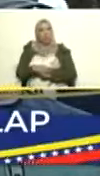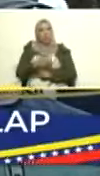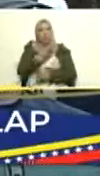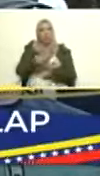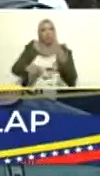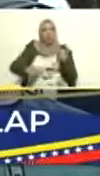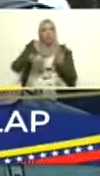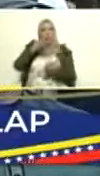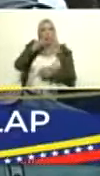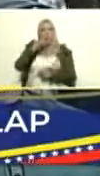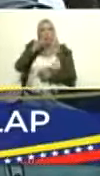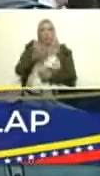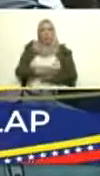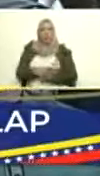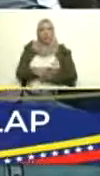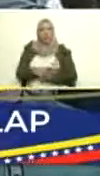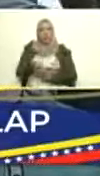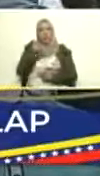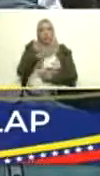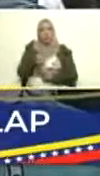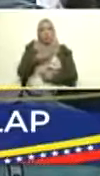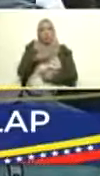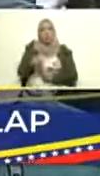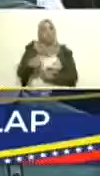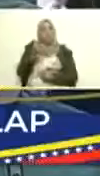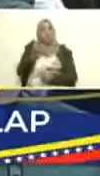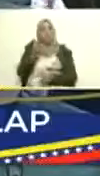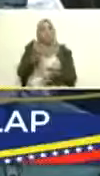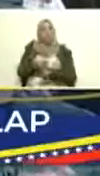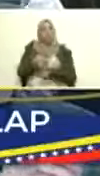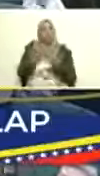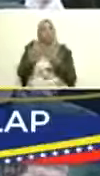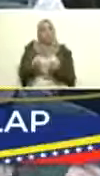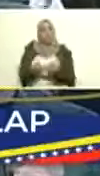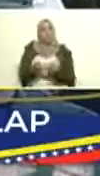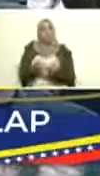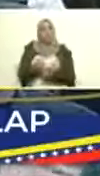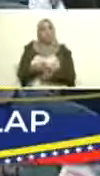nuestro candidato. Y hoy yo quiero decirlo también.